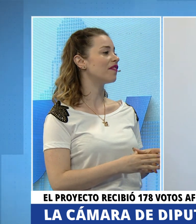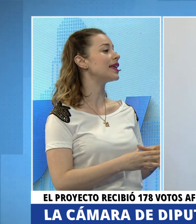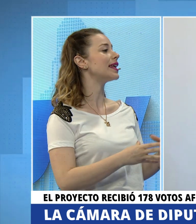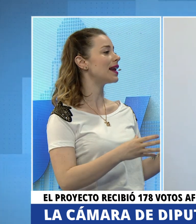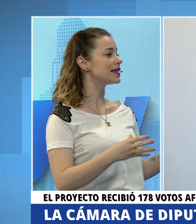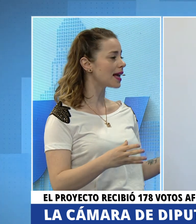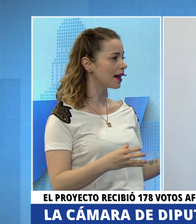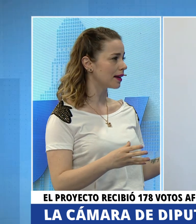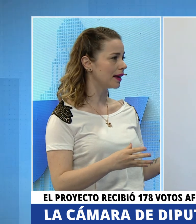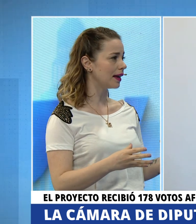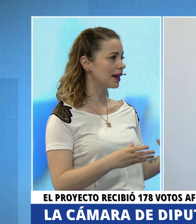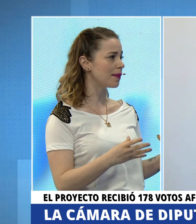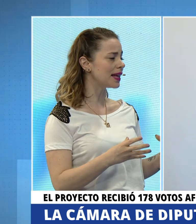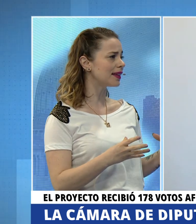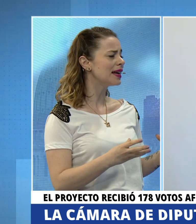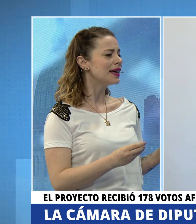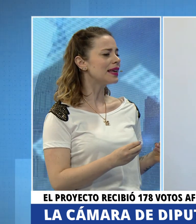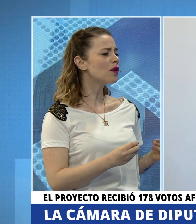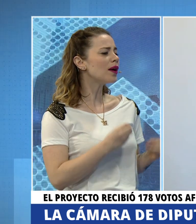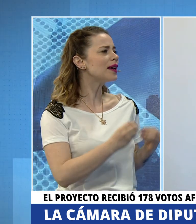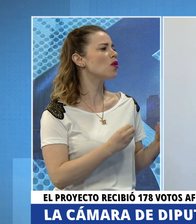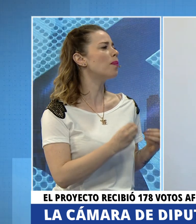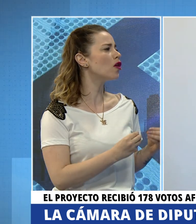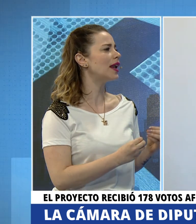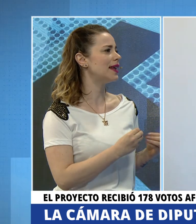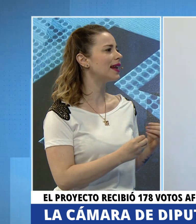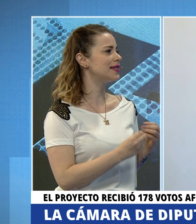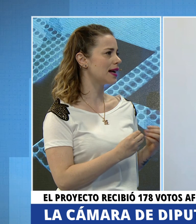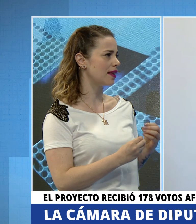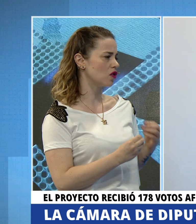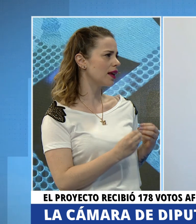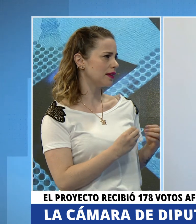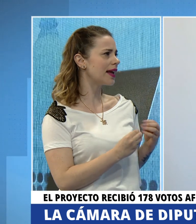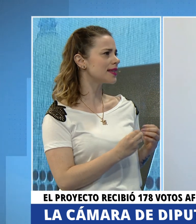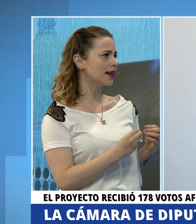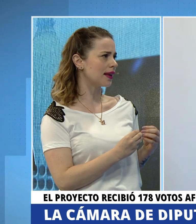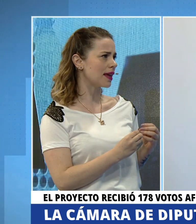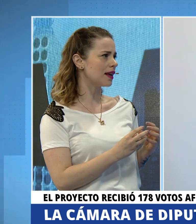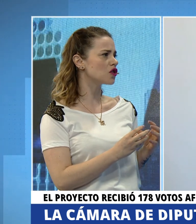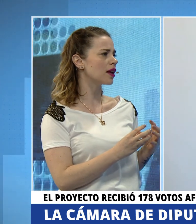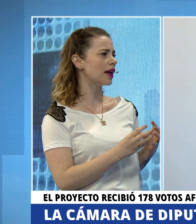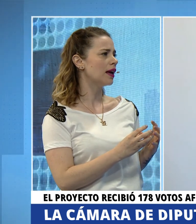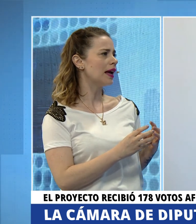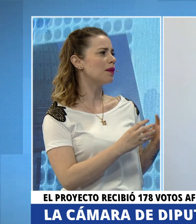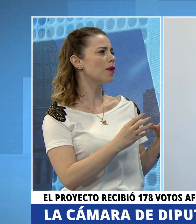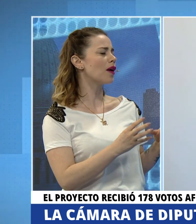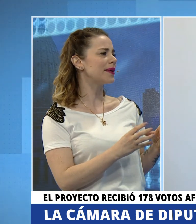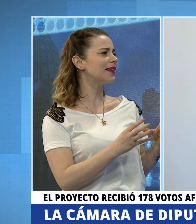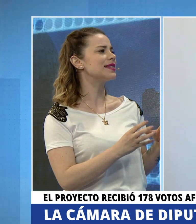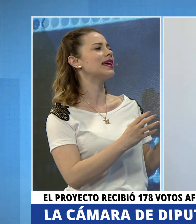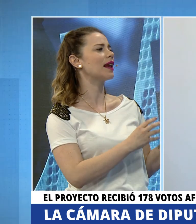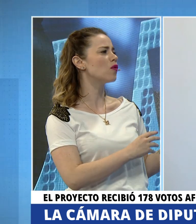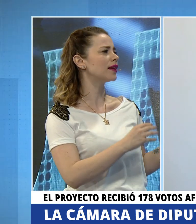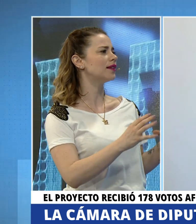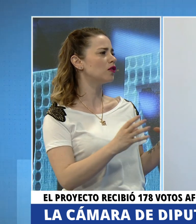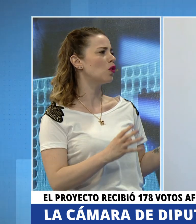busca federalizar el gabinete. ¿Y cuál es un poco la letra chica de eso? ¿De qué se trataría? ¿Del hecho de que el propio gabinete